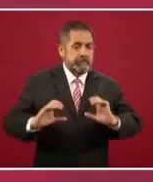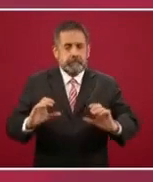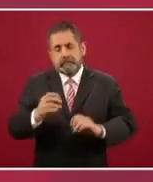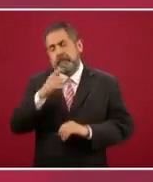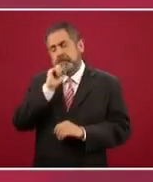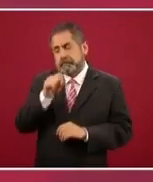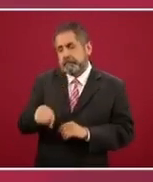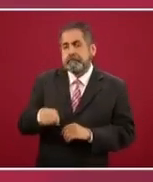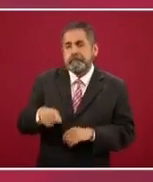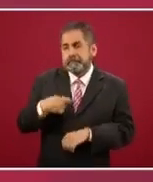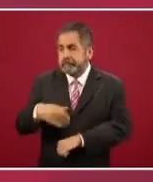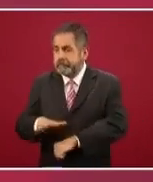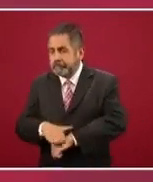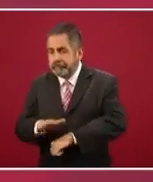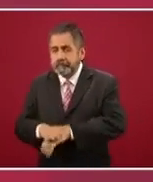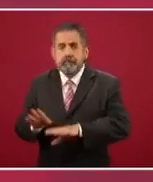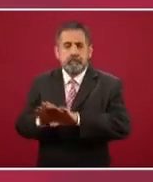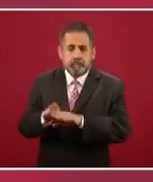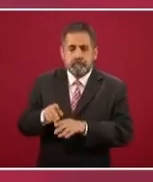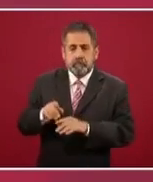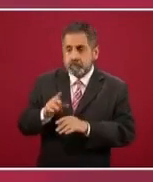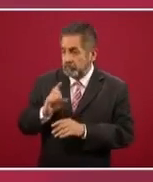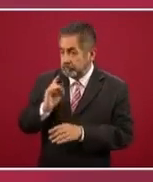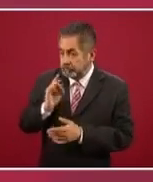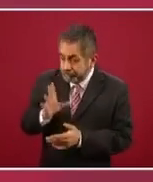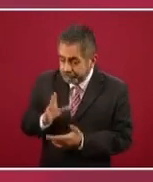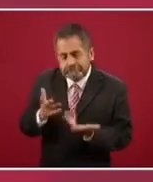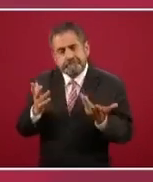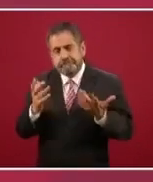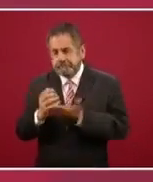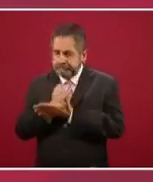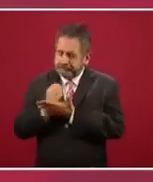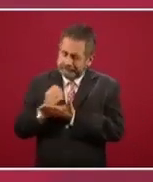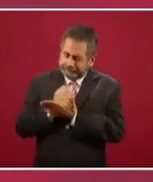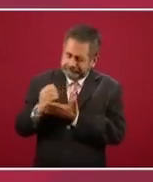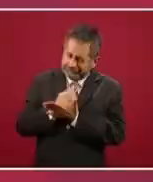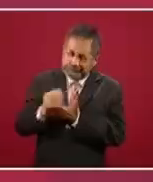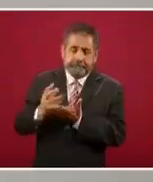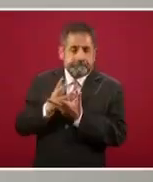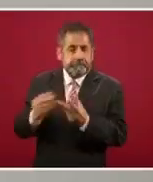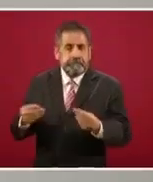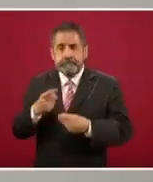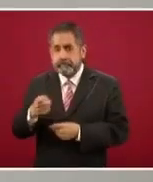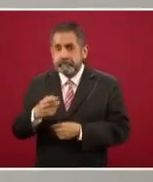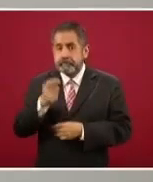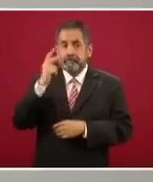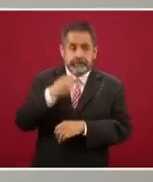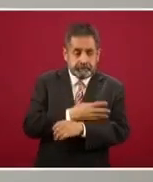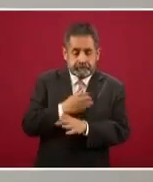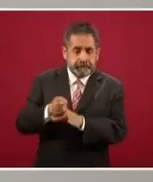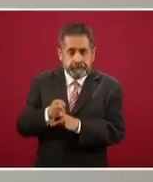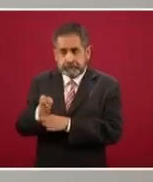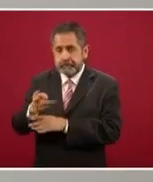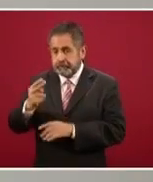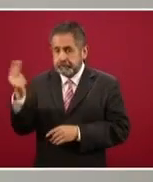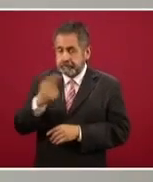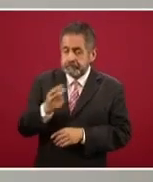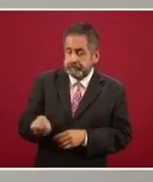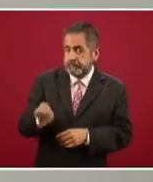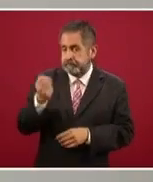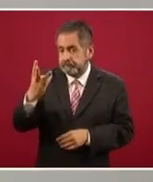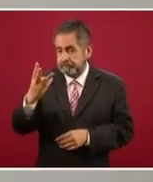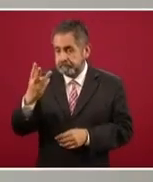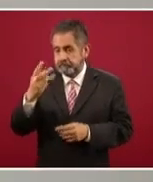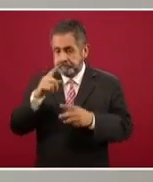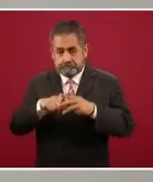importante de la curación. Pero este viraje requiere tres acciones importantes.